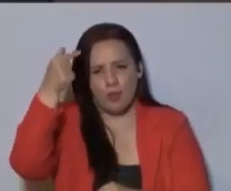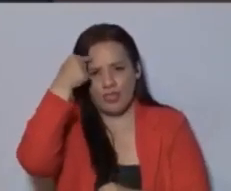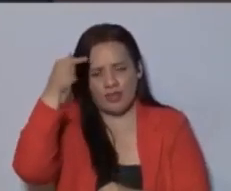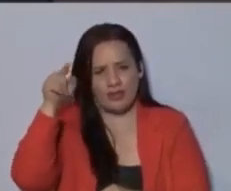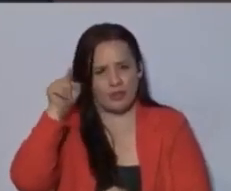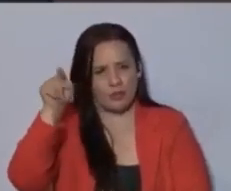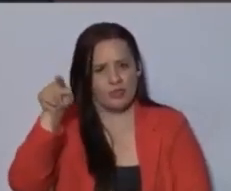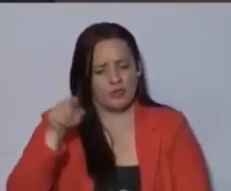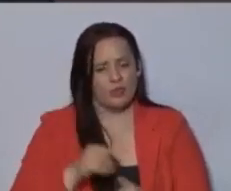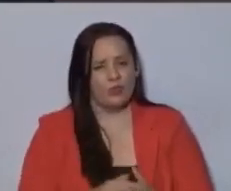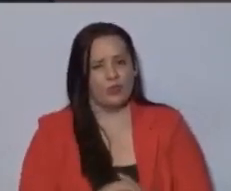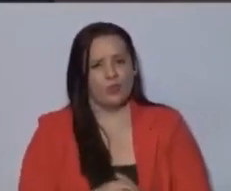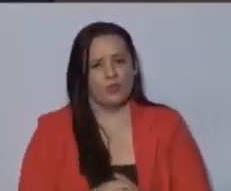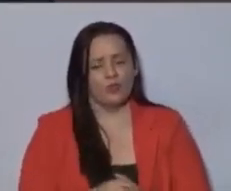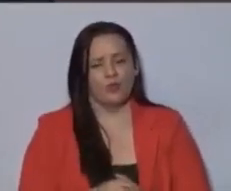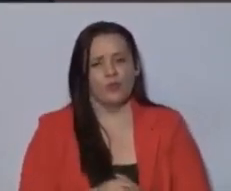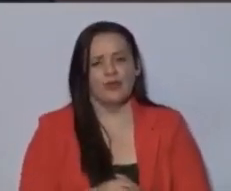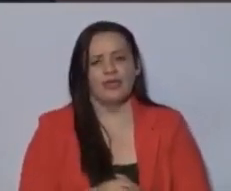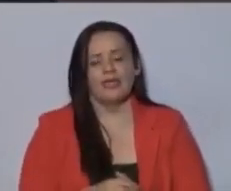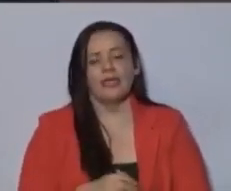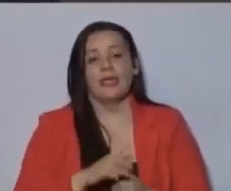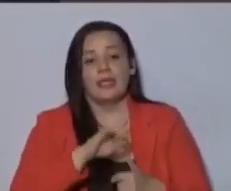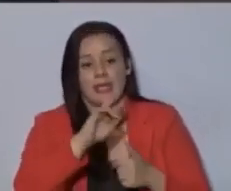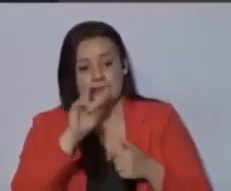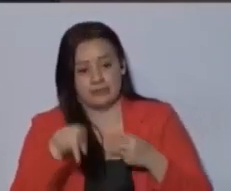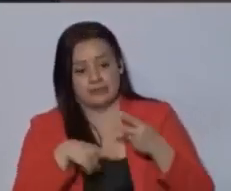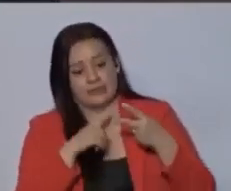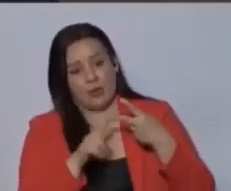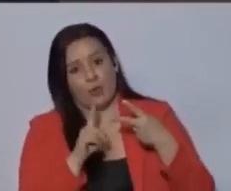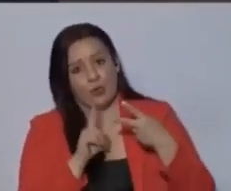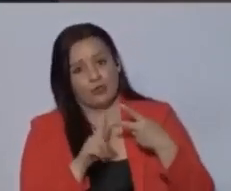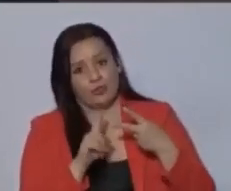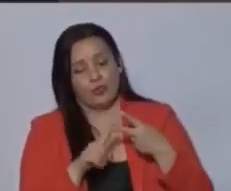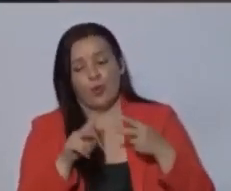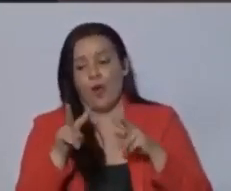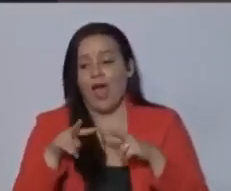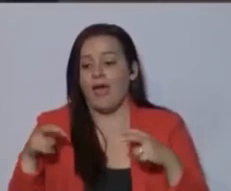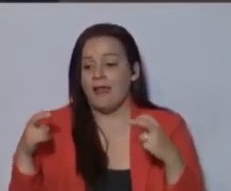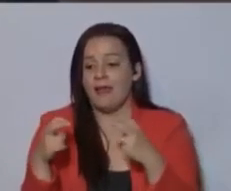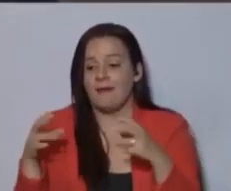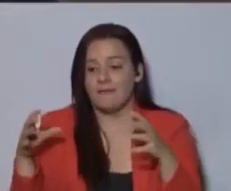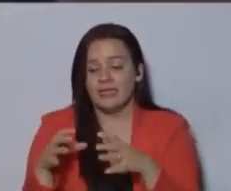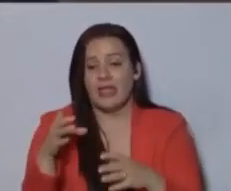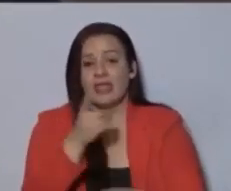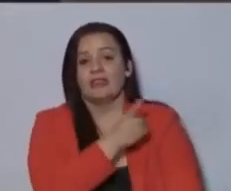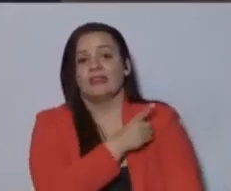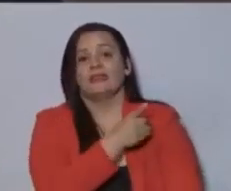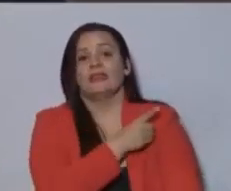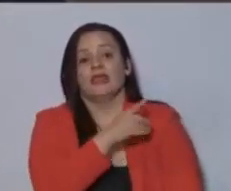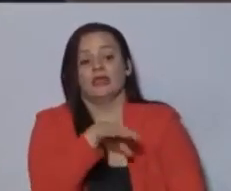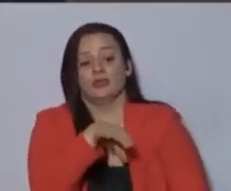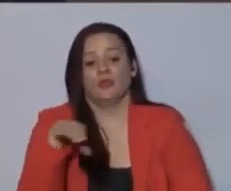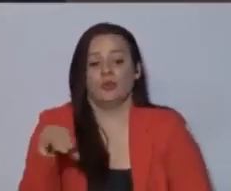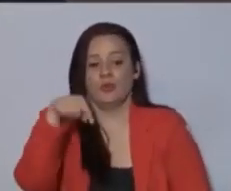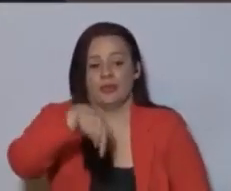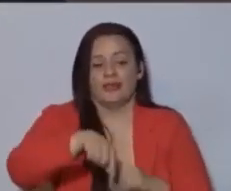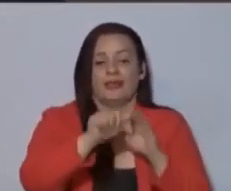Ejecutivo, y en segundo, a la mesa de directorio de la Asamblea